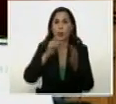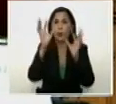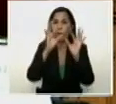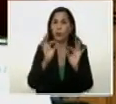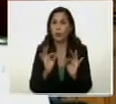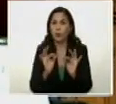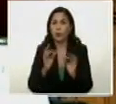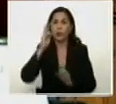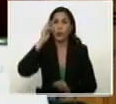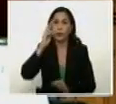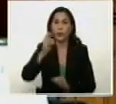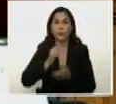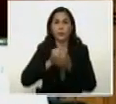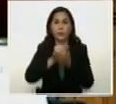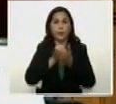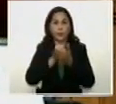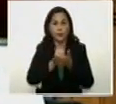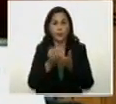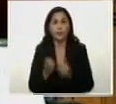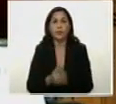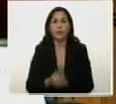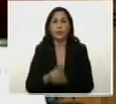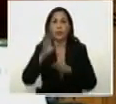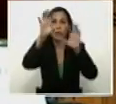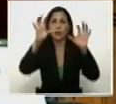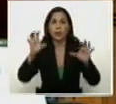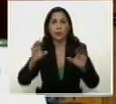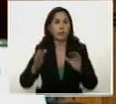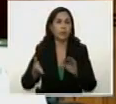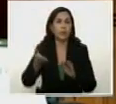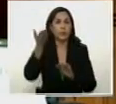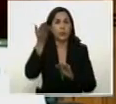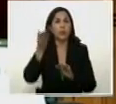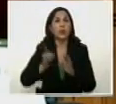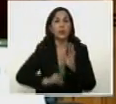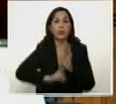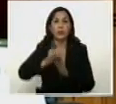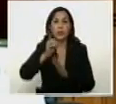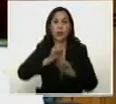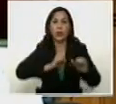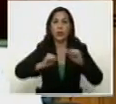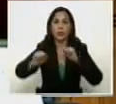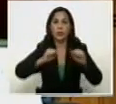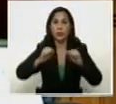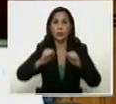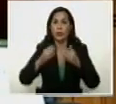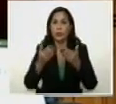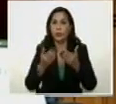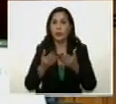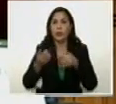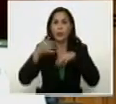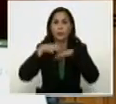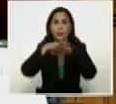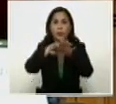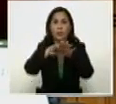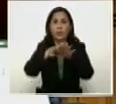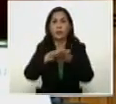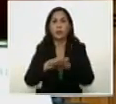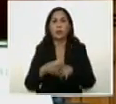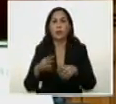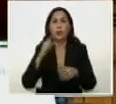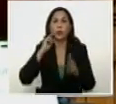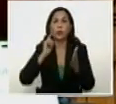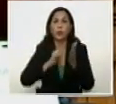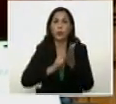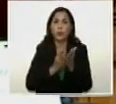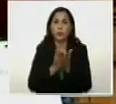fórmula de respeto y cooperación entre las naciones, privilegiando el desarrollo de acciones para la integración con